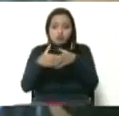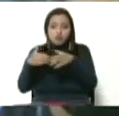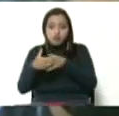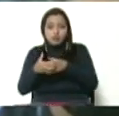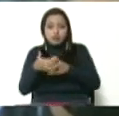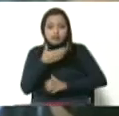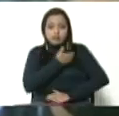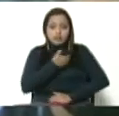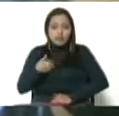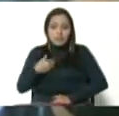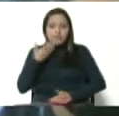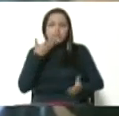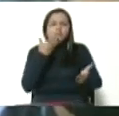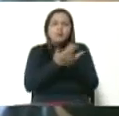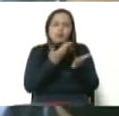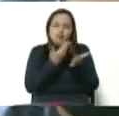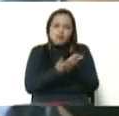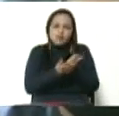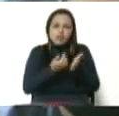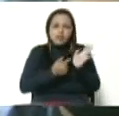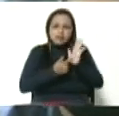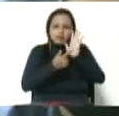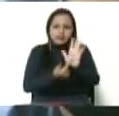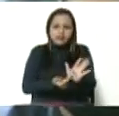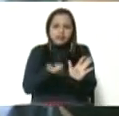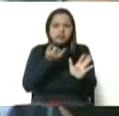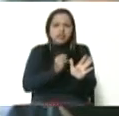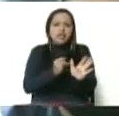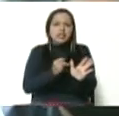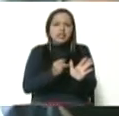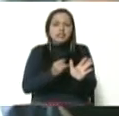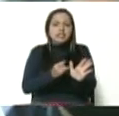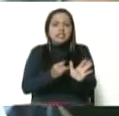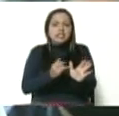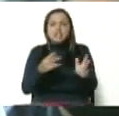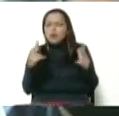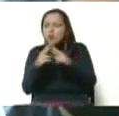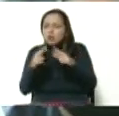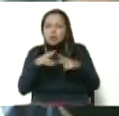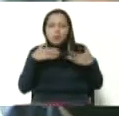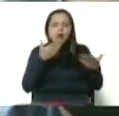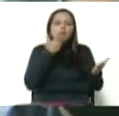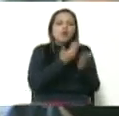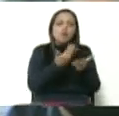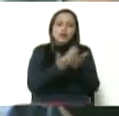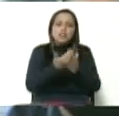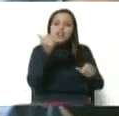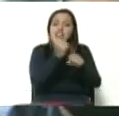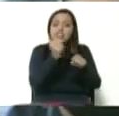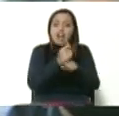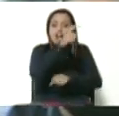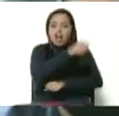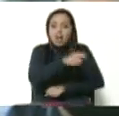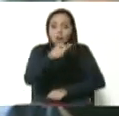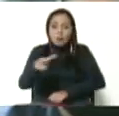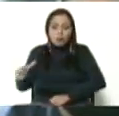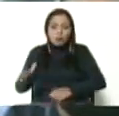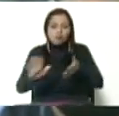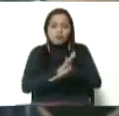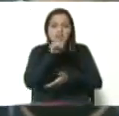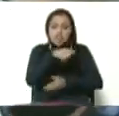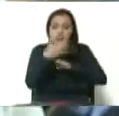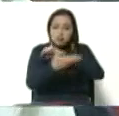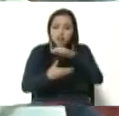quisiéramos plantearle que tomen en cuenta los planteamientos de la clase trabajadora en función de esta situación.